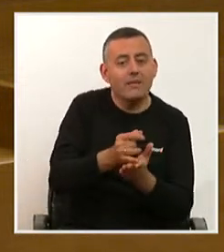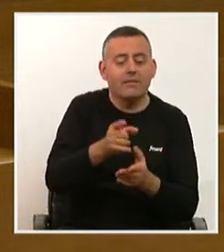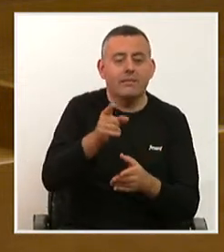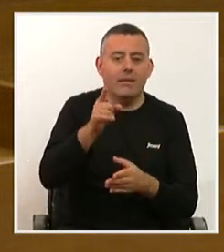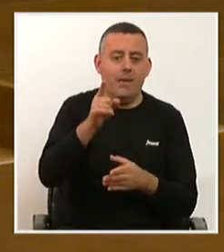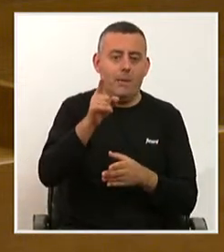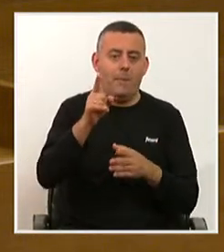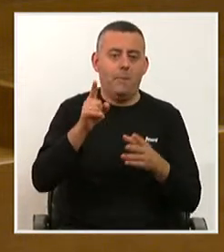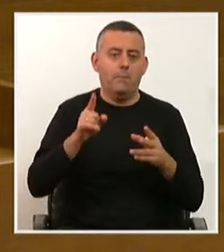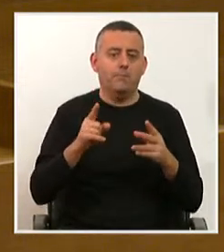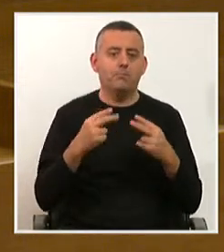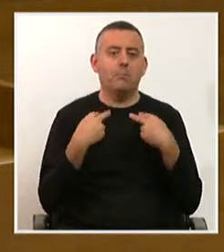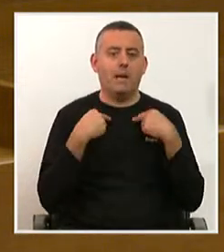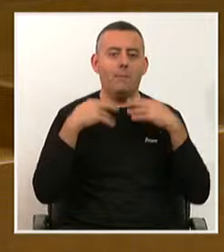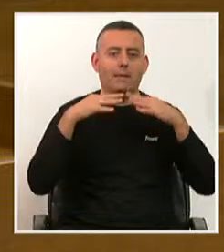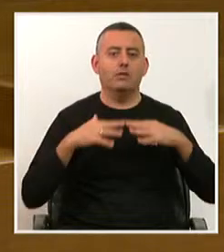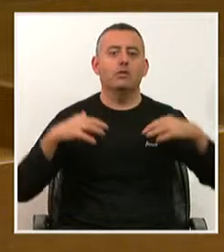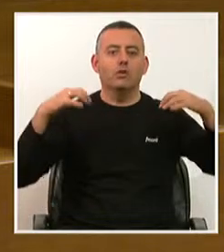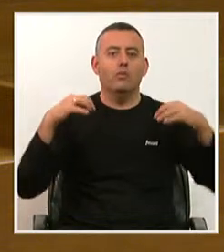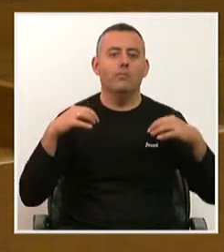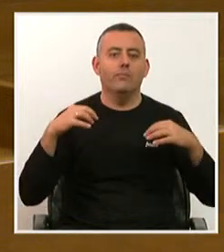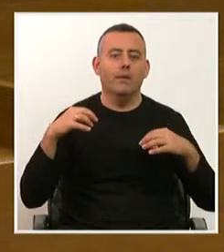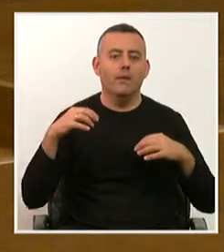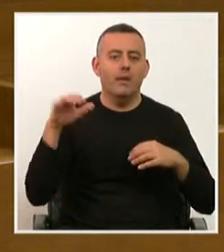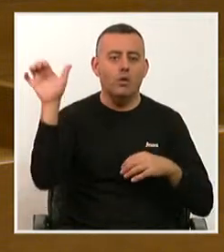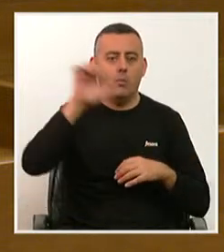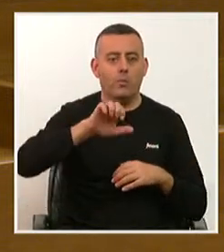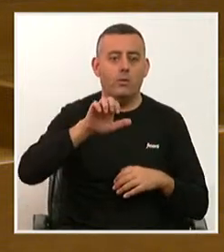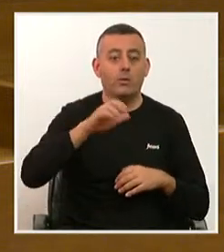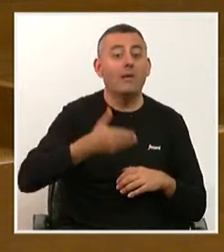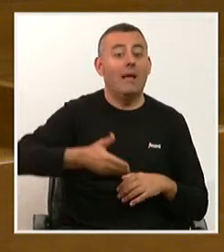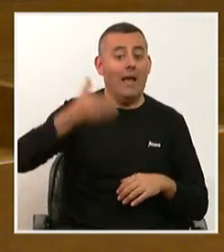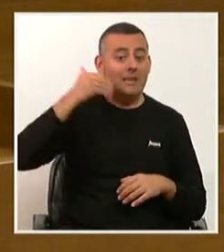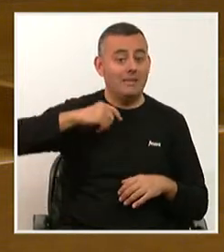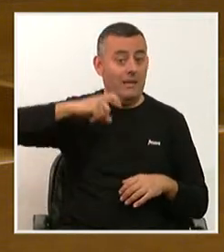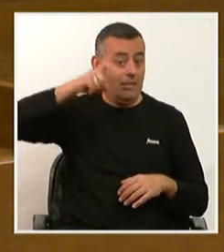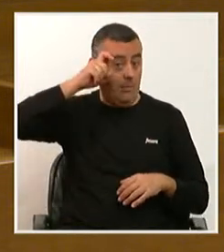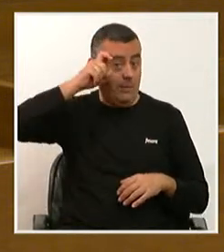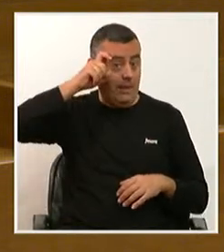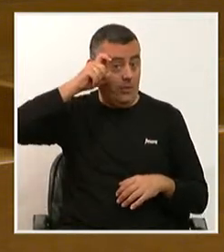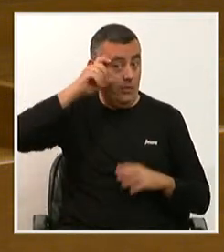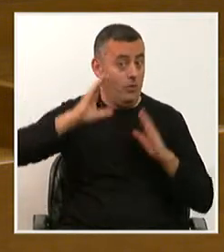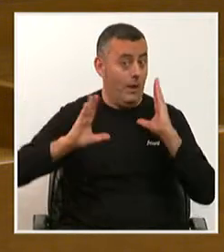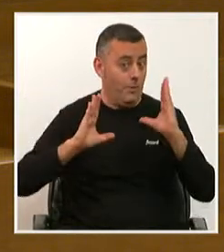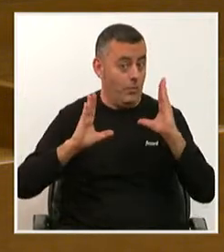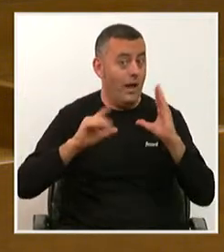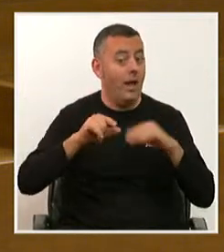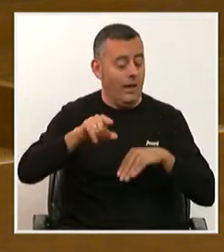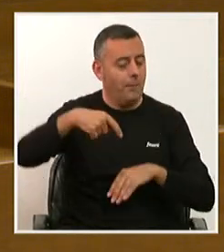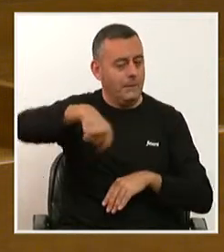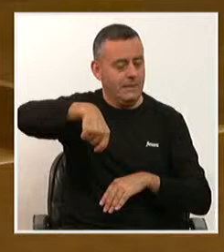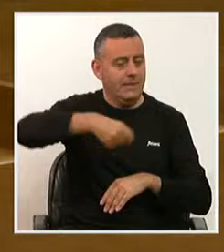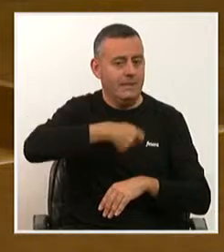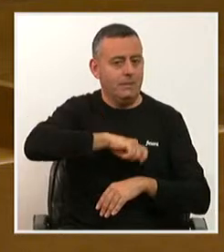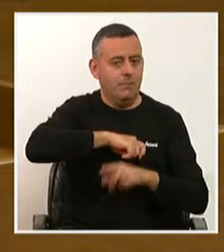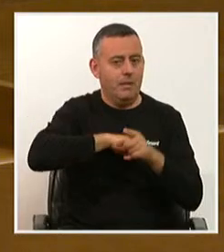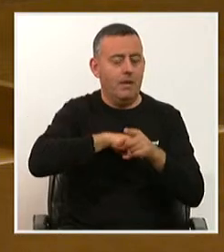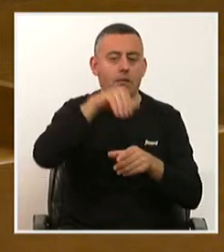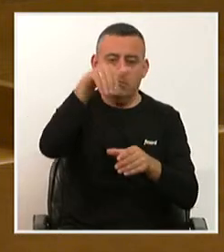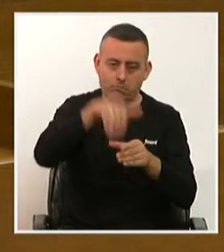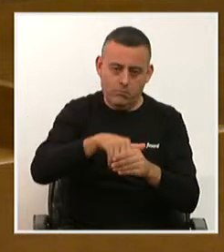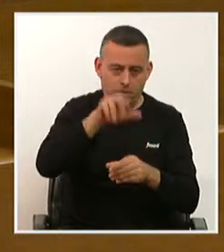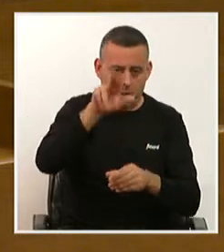europeo y que con anterioridad el señor Z zapatero presidente de España por aquella aprobó también el